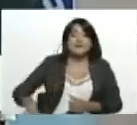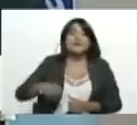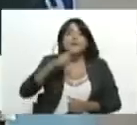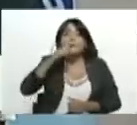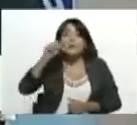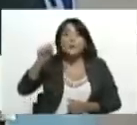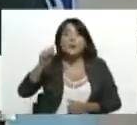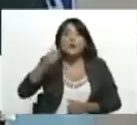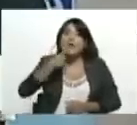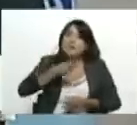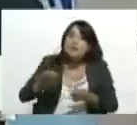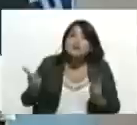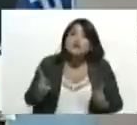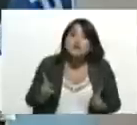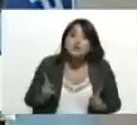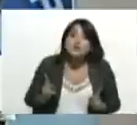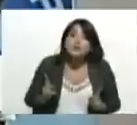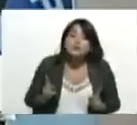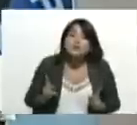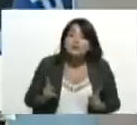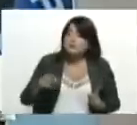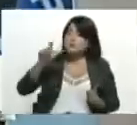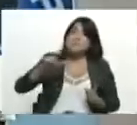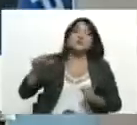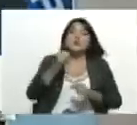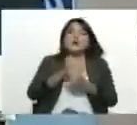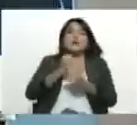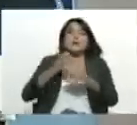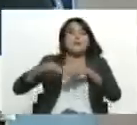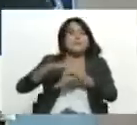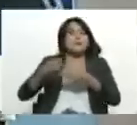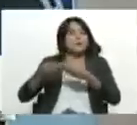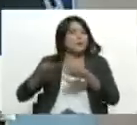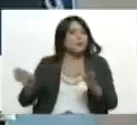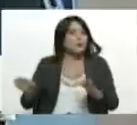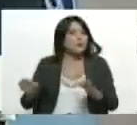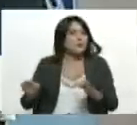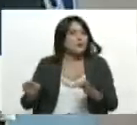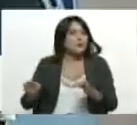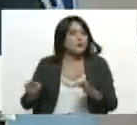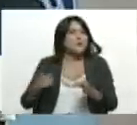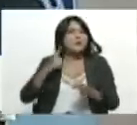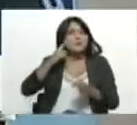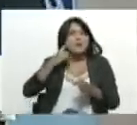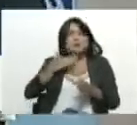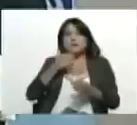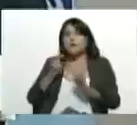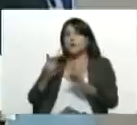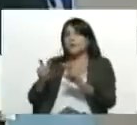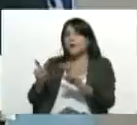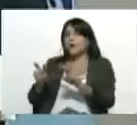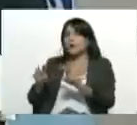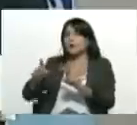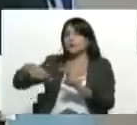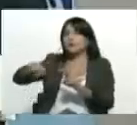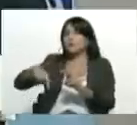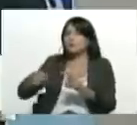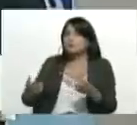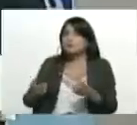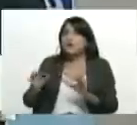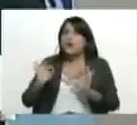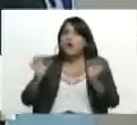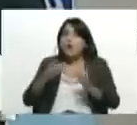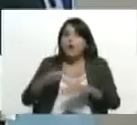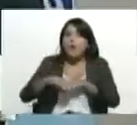sus alocuciones Cuál es el deber de un funcionario que conoce de una irregularidad en su gobernación alcaldía ministerio